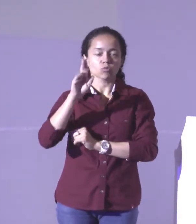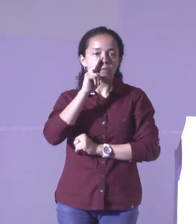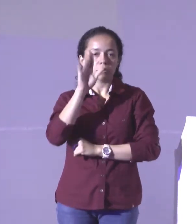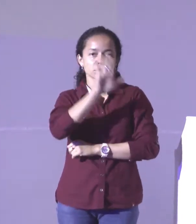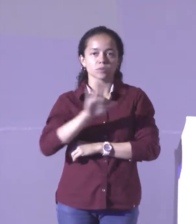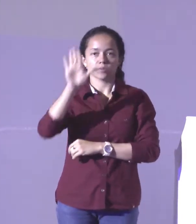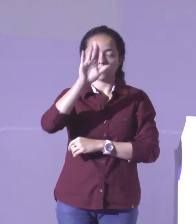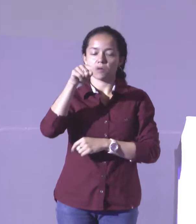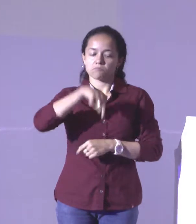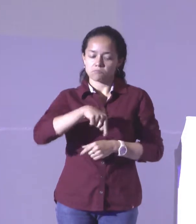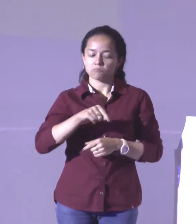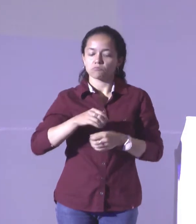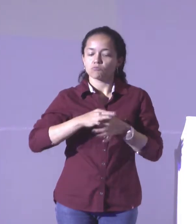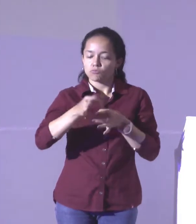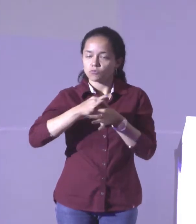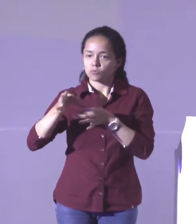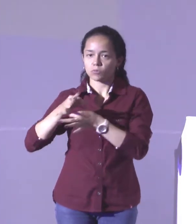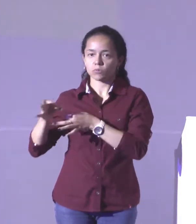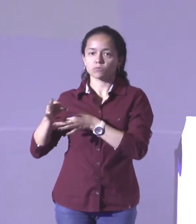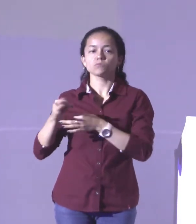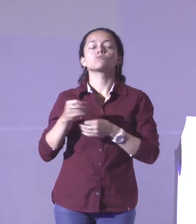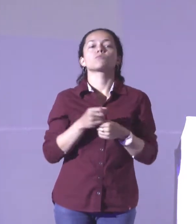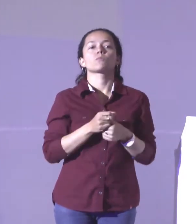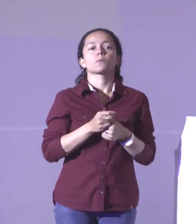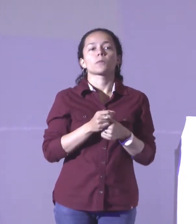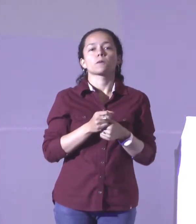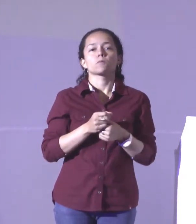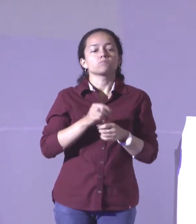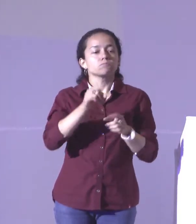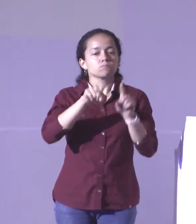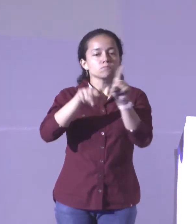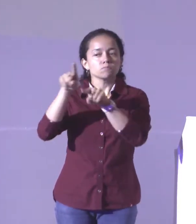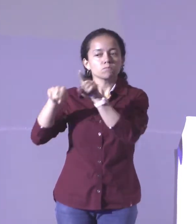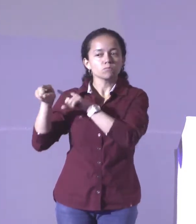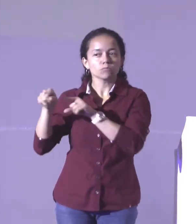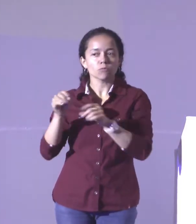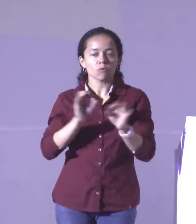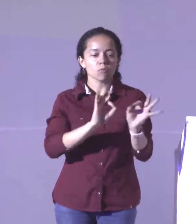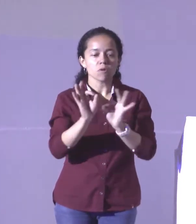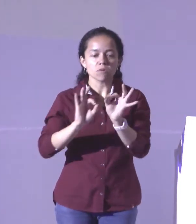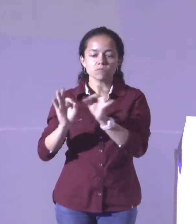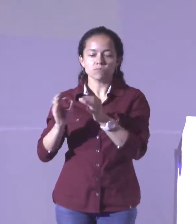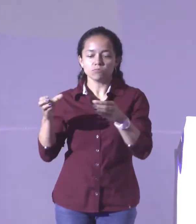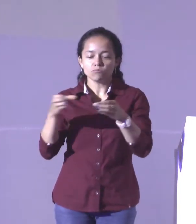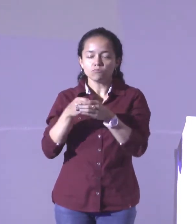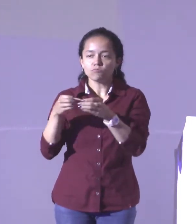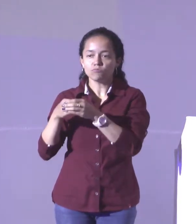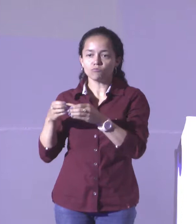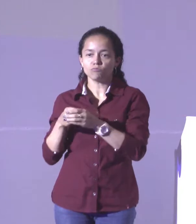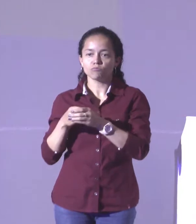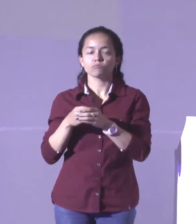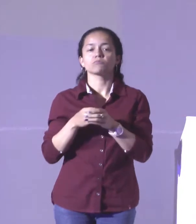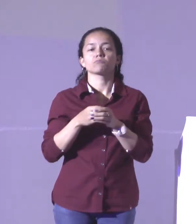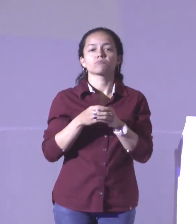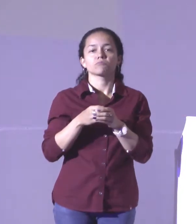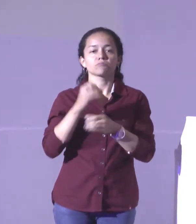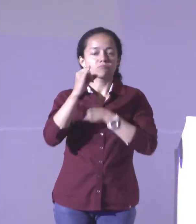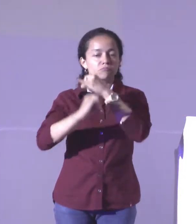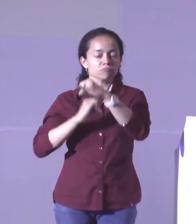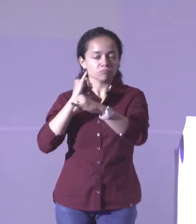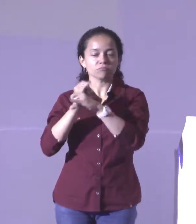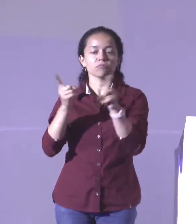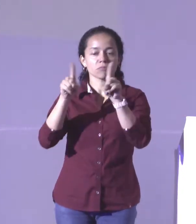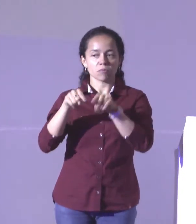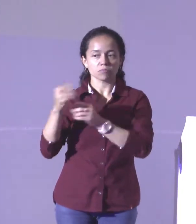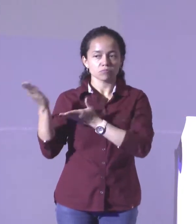local, miembros del cuerpo diplomático y organismos internacionales, personas en proceso de reintegración y